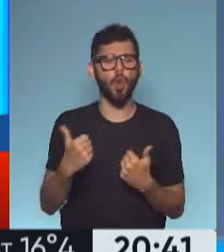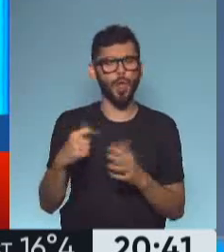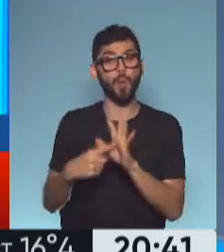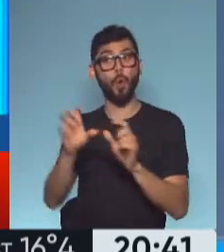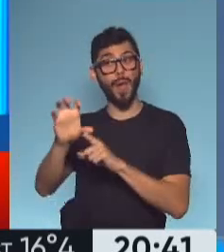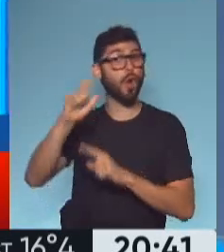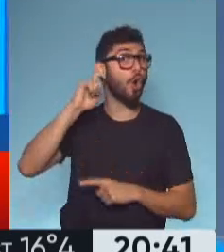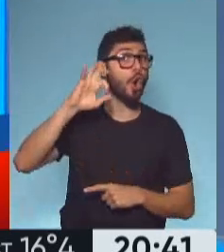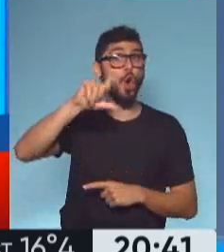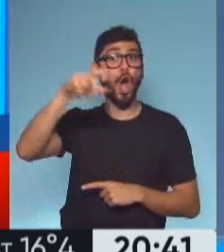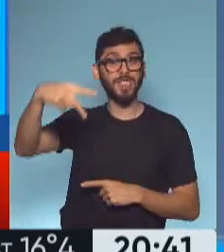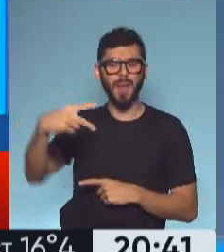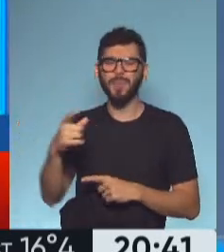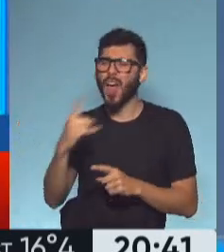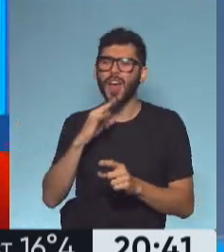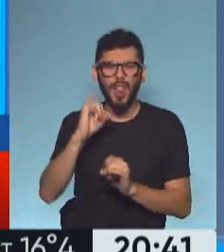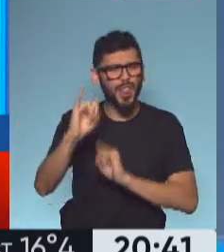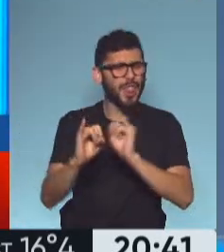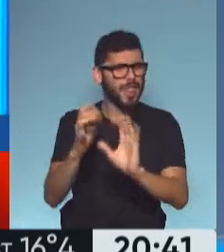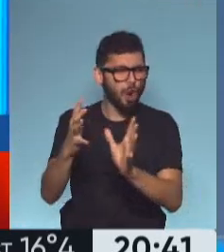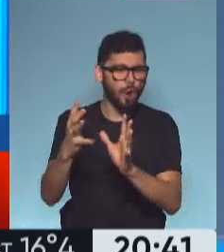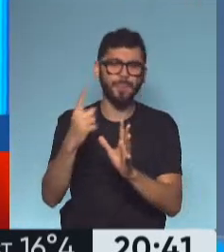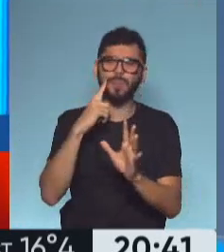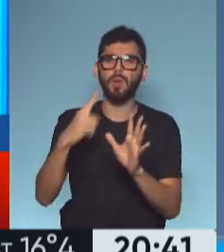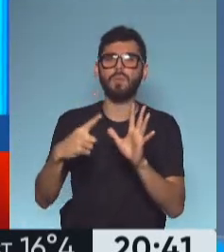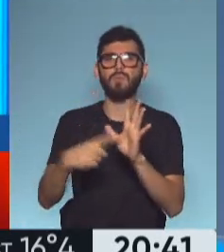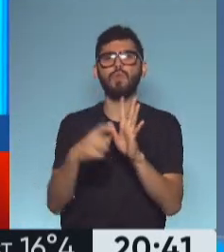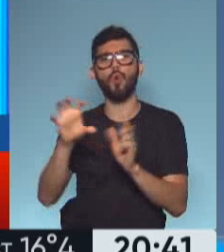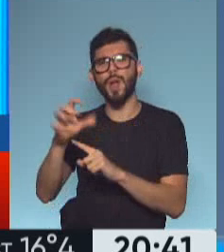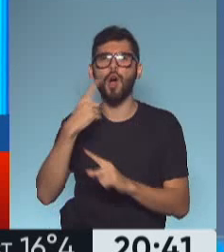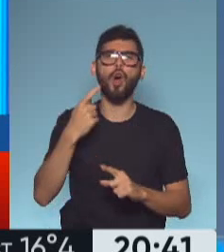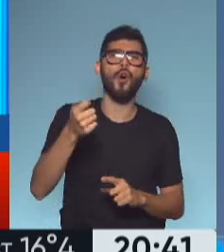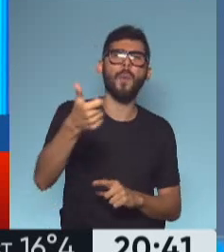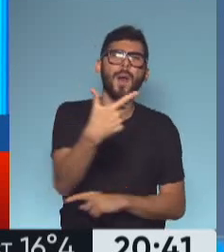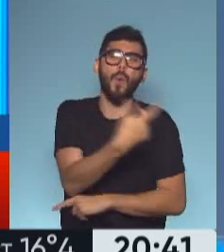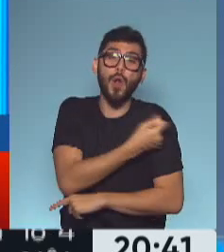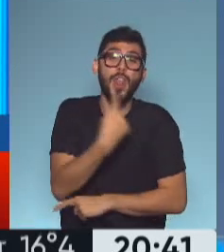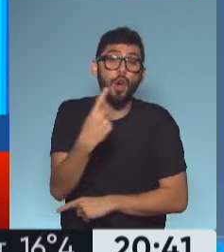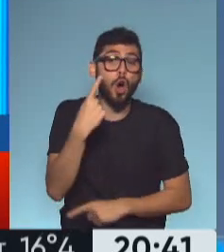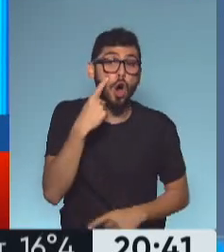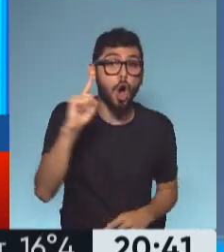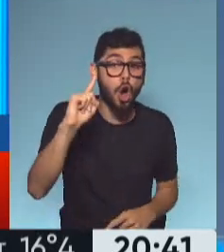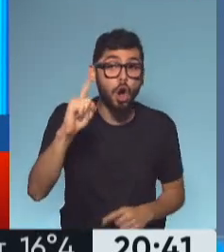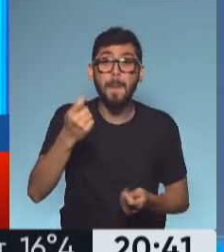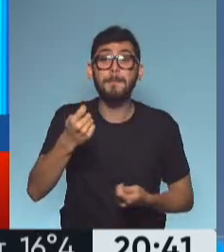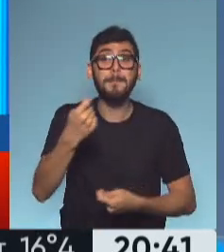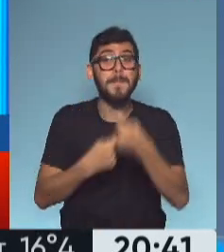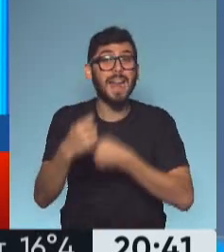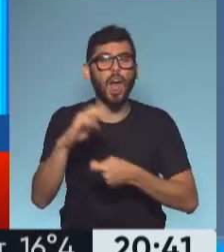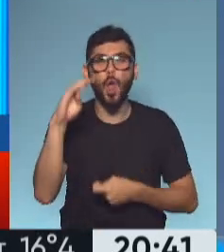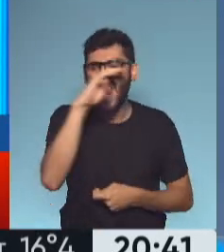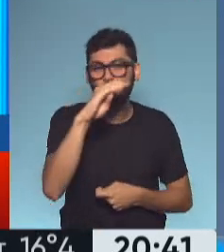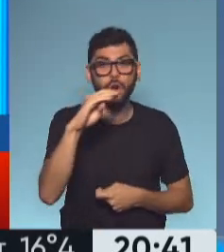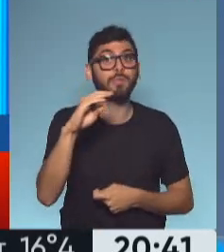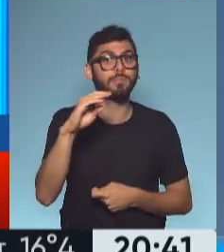había advertido cuando se empezó a entablar esta posibilidad de que la ciudad de Buenos Aires haya de comprar vacunas, que dijo, ojo con los mercados negros? Bueno, el